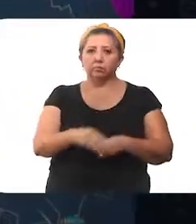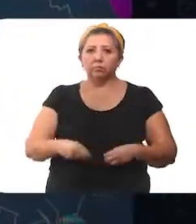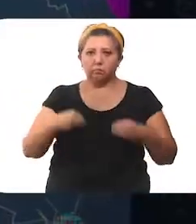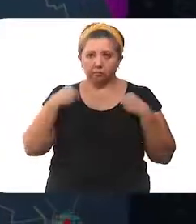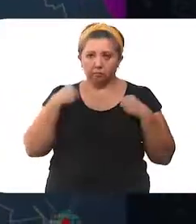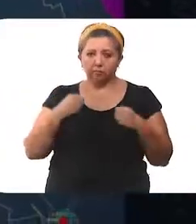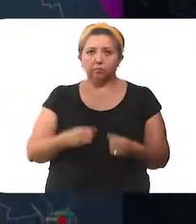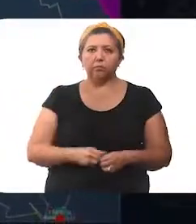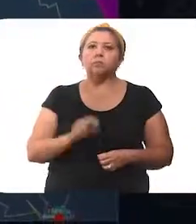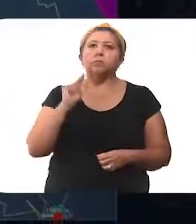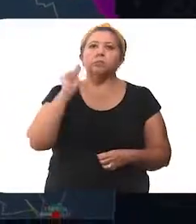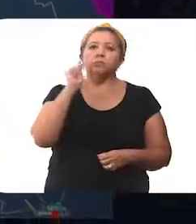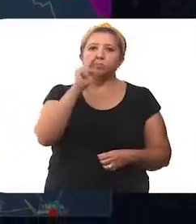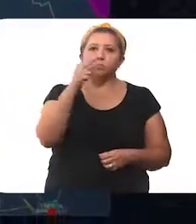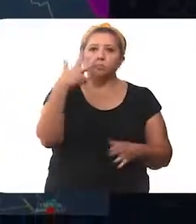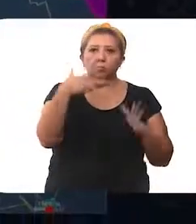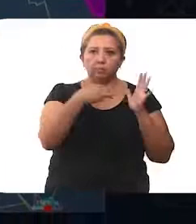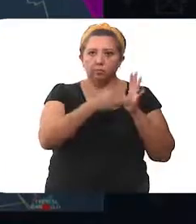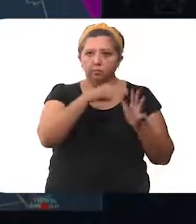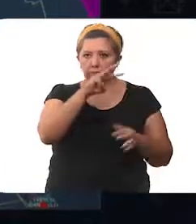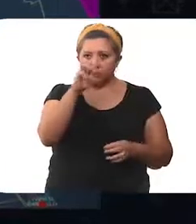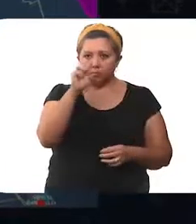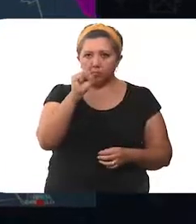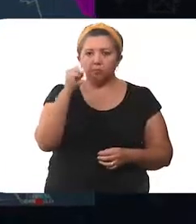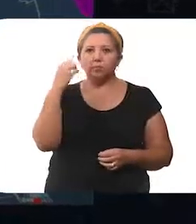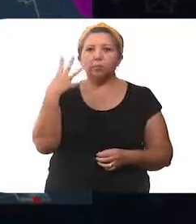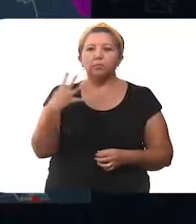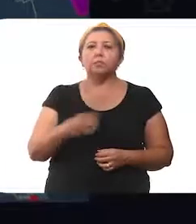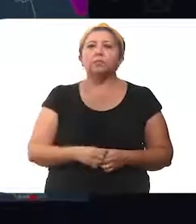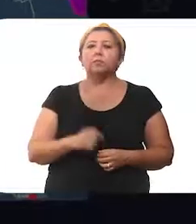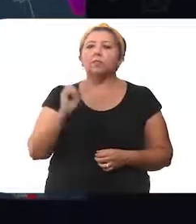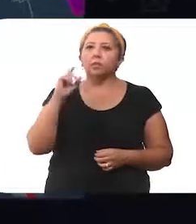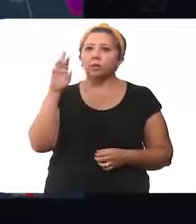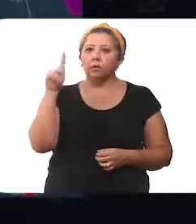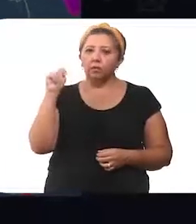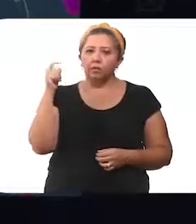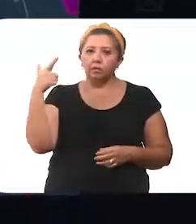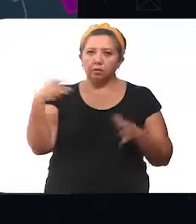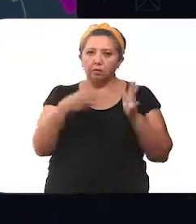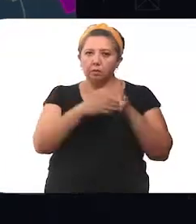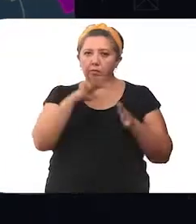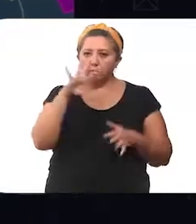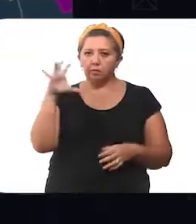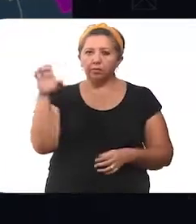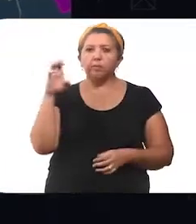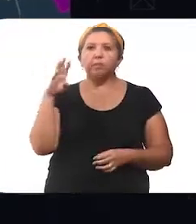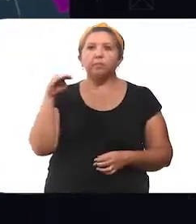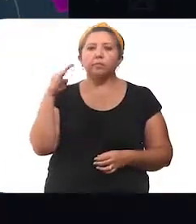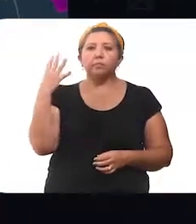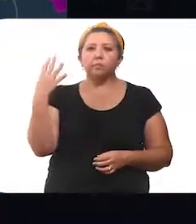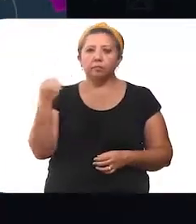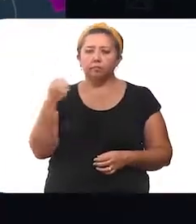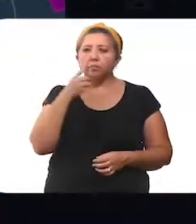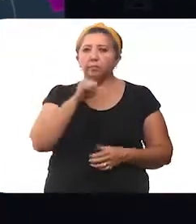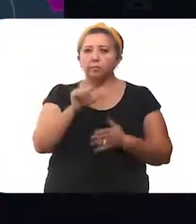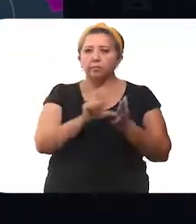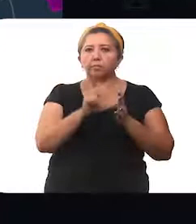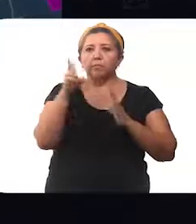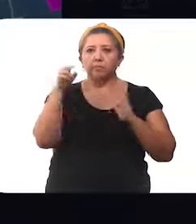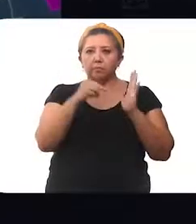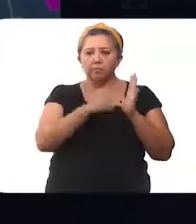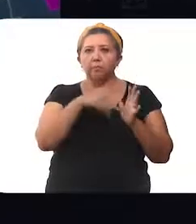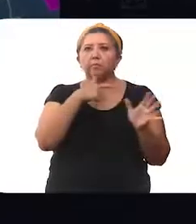coronavirus, que viven en la zona norte 8.364, en la zona oriente 7.599, en la zona